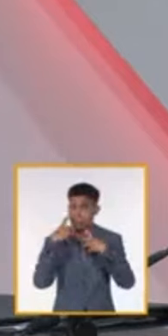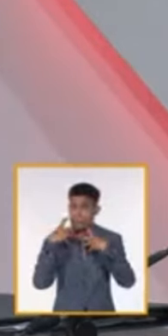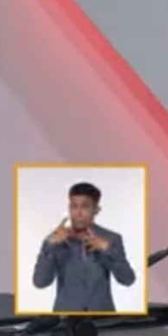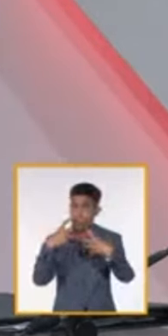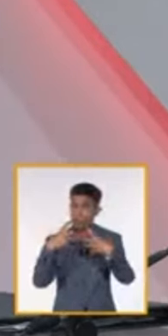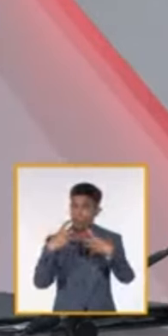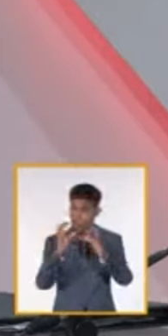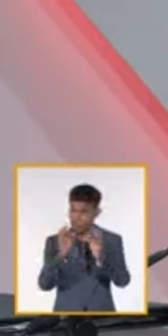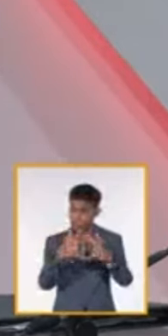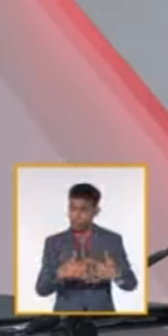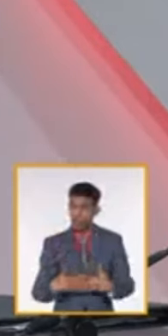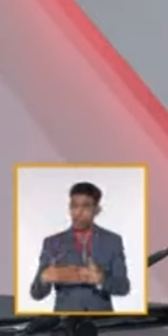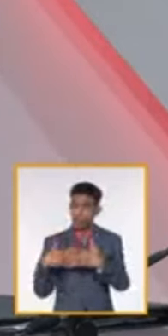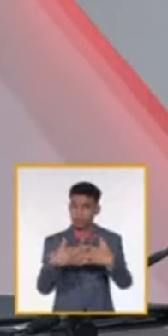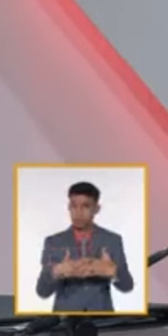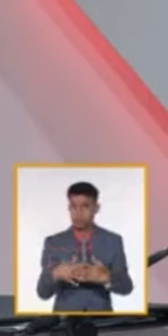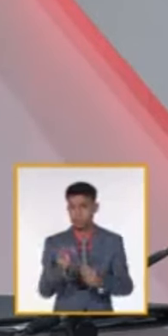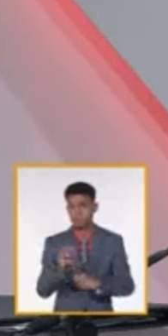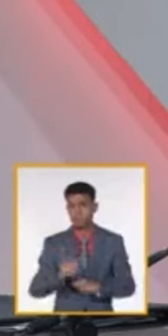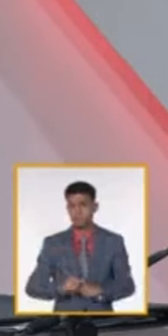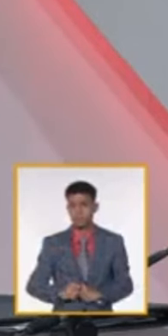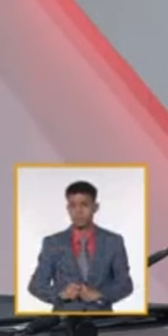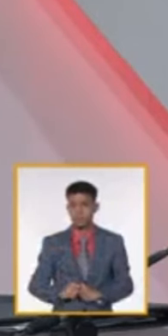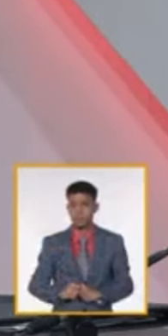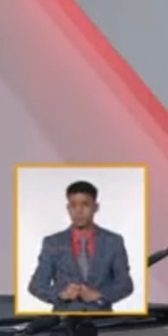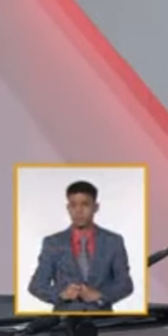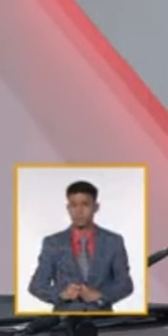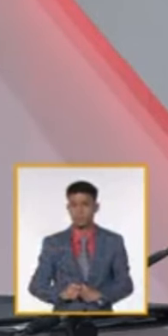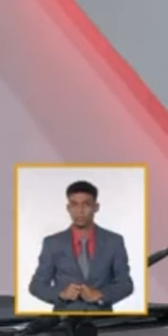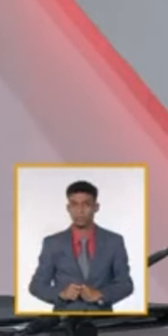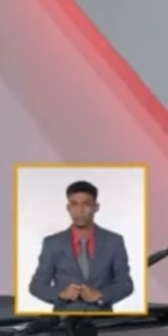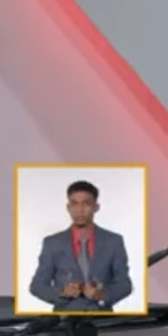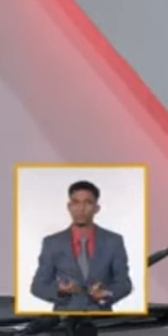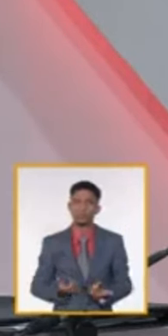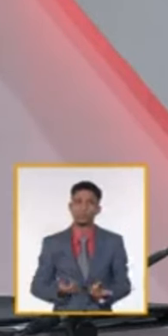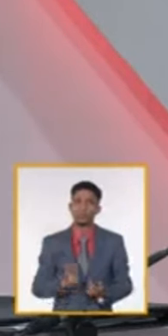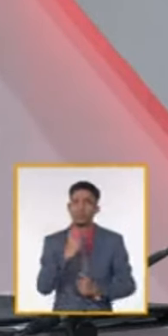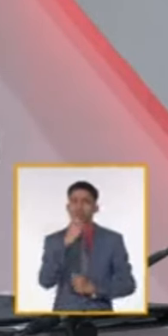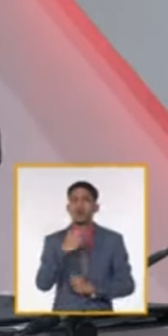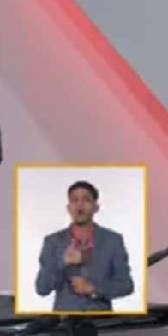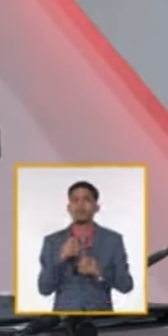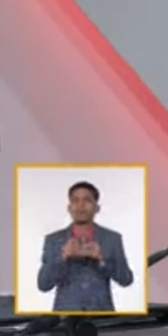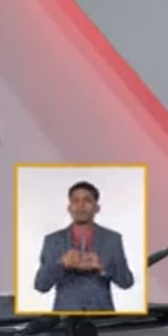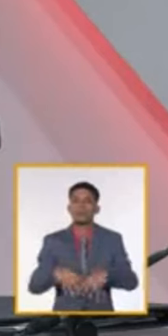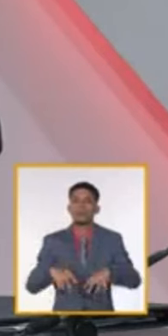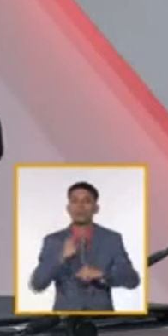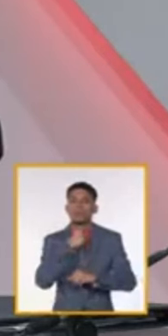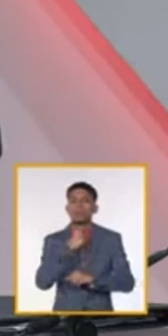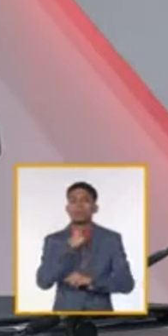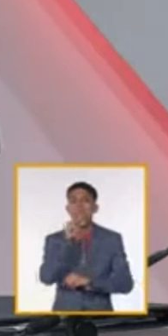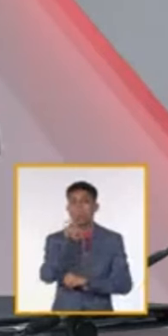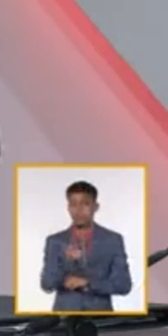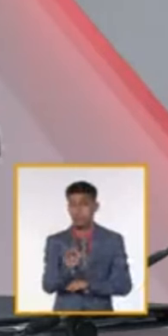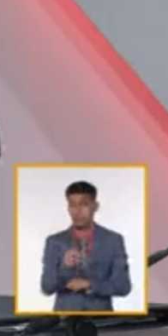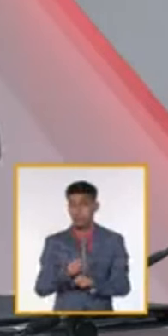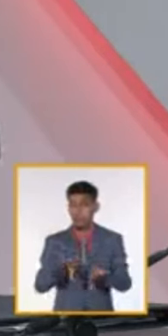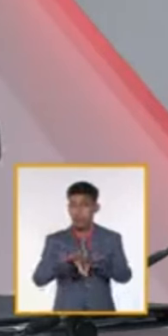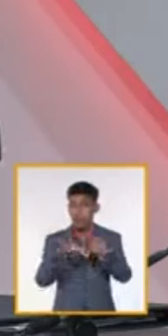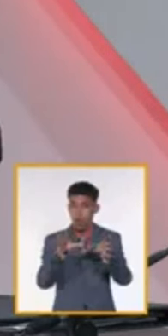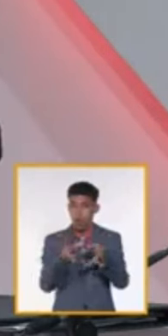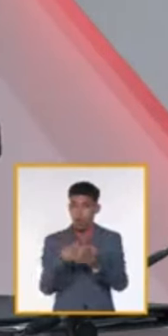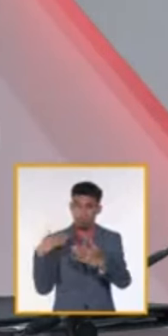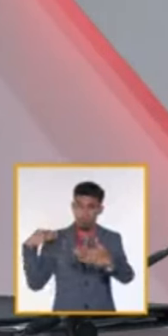League de los Estados Unidos. Manolo, si fuéramos a valorar el impacto que han tenido las manifestaciones hasta